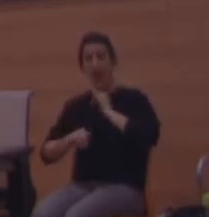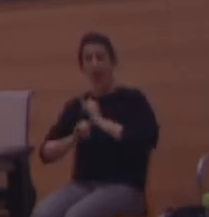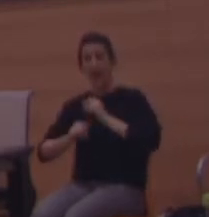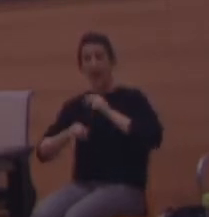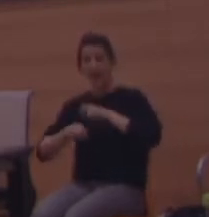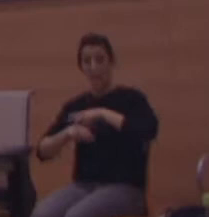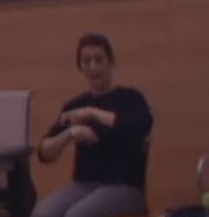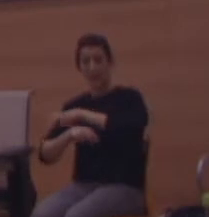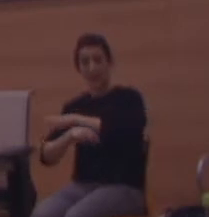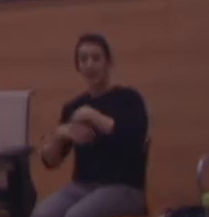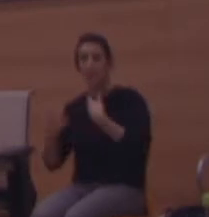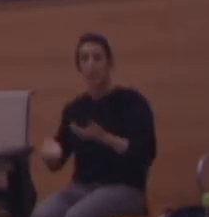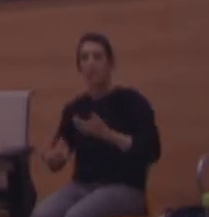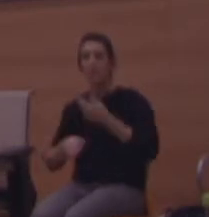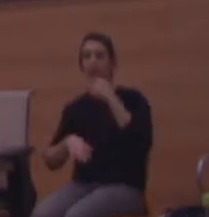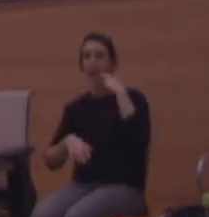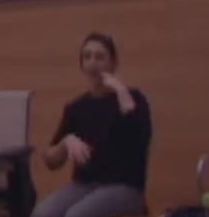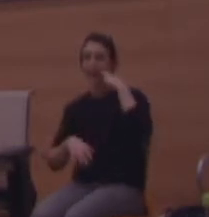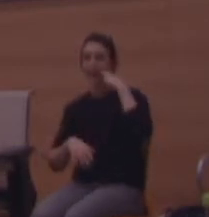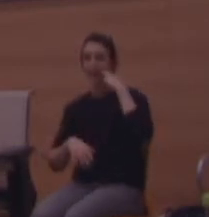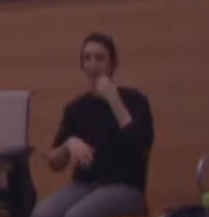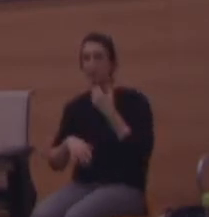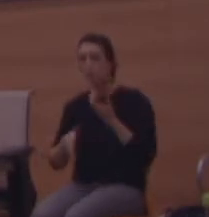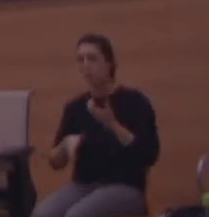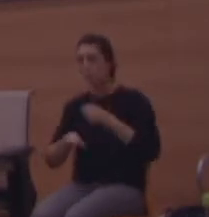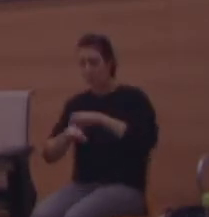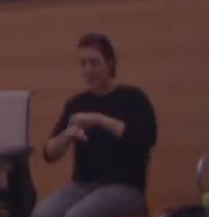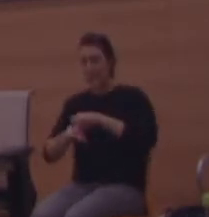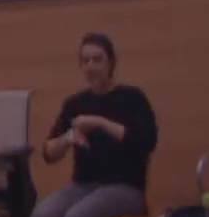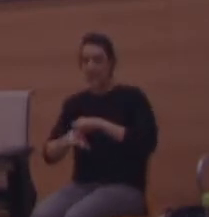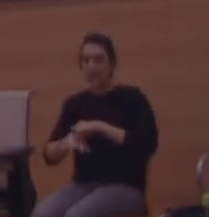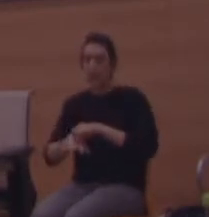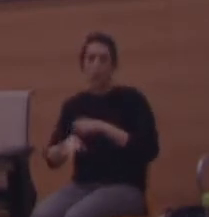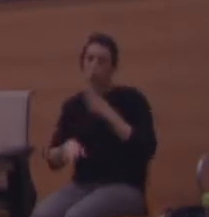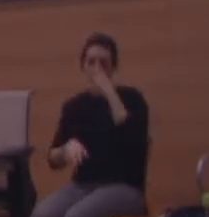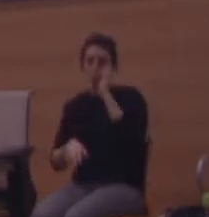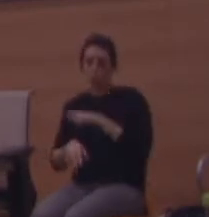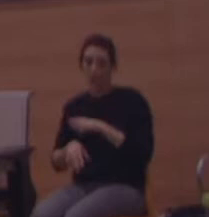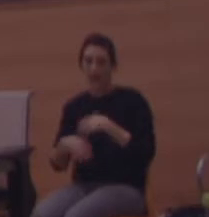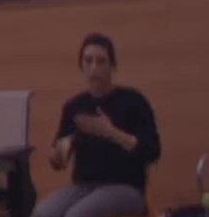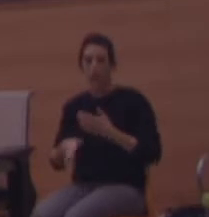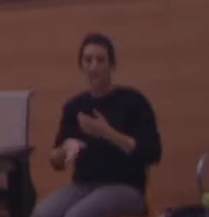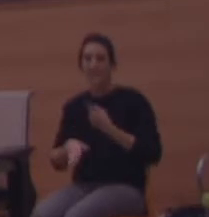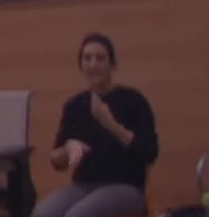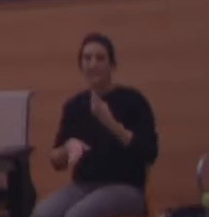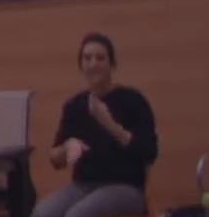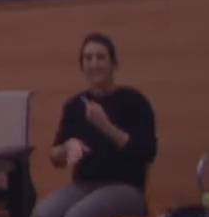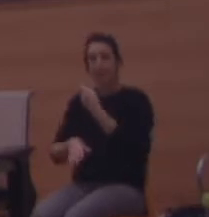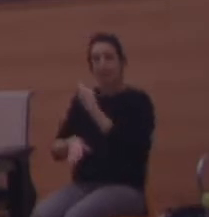una media o calcetín, de momento con una sandalia no porque se nos iría, es un dispositivo que tiene que ir sujeto de esa